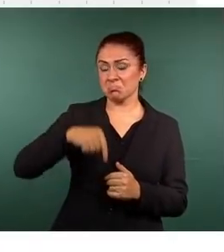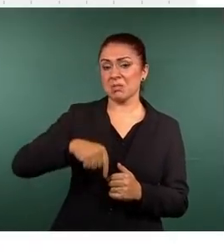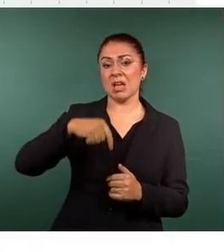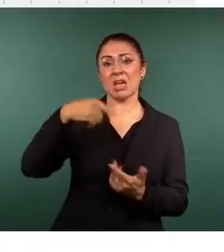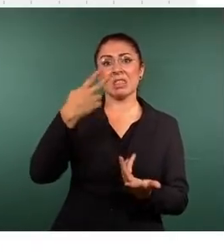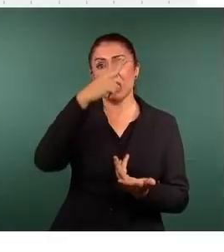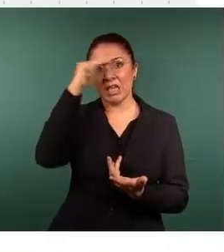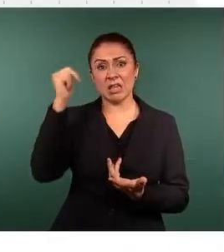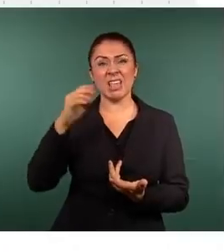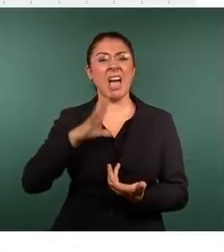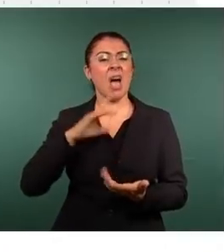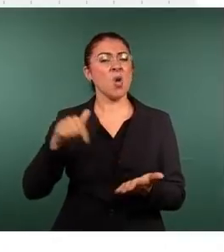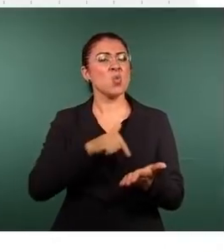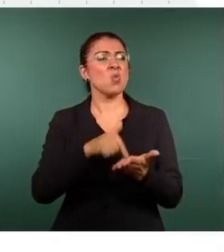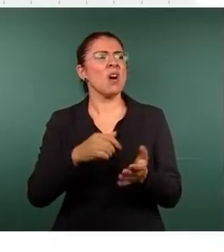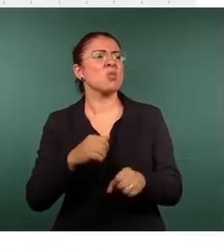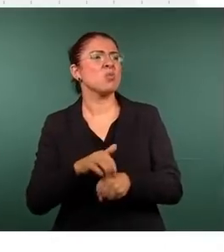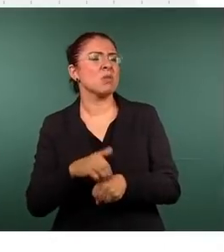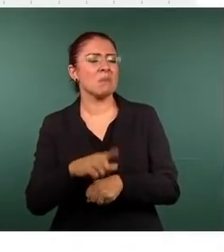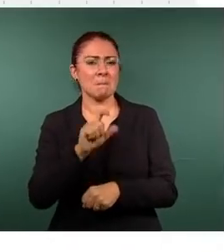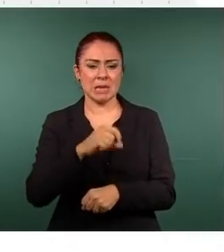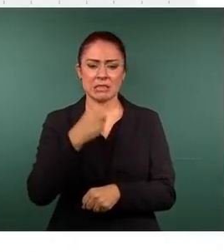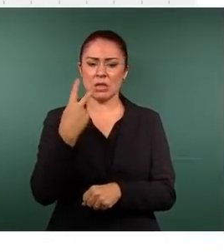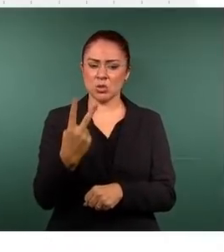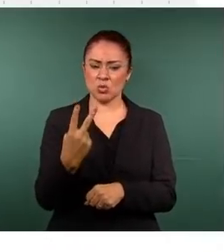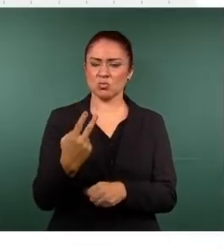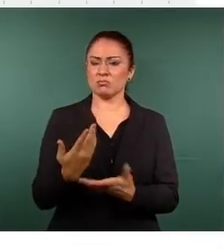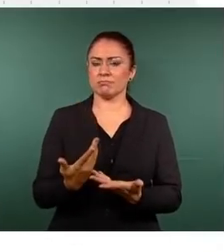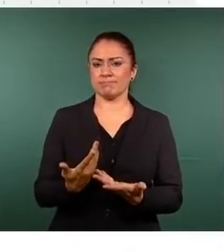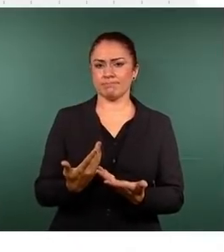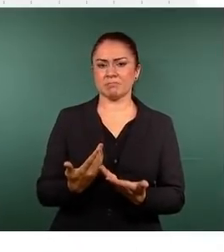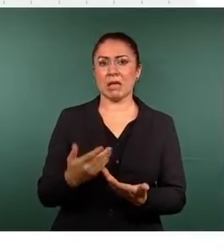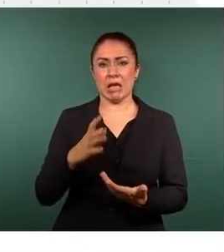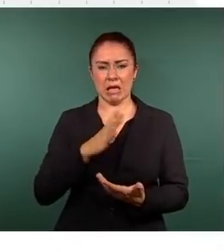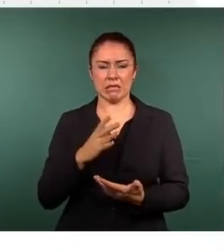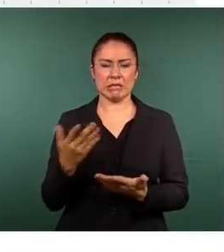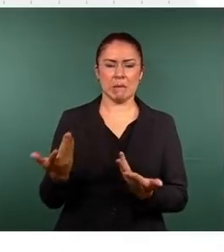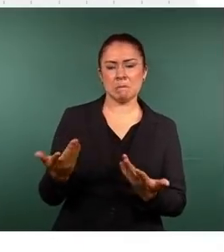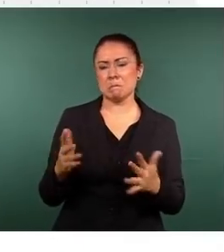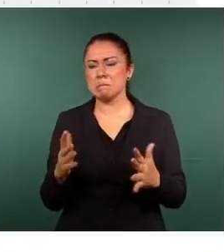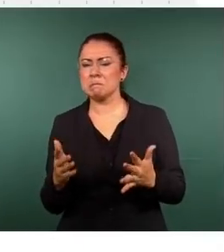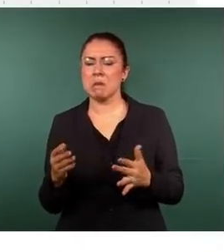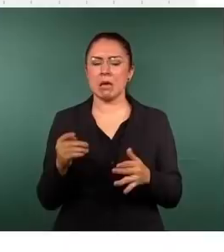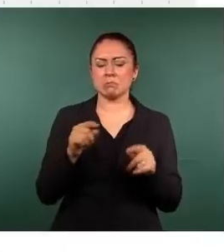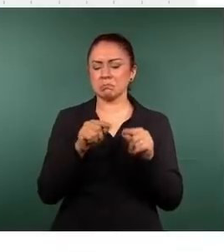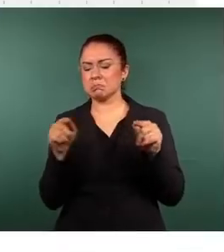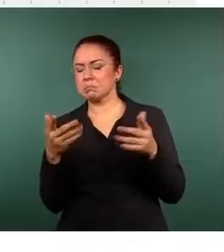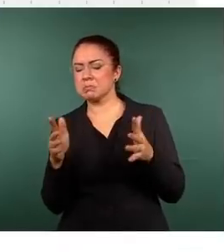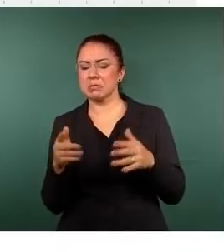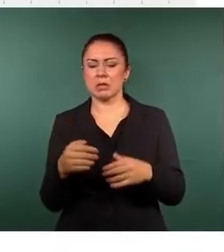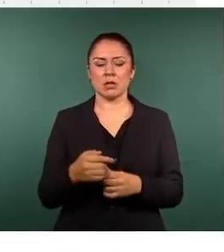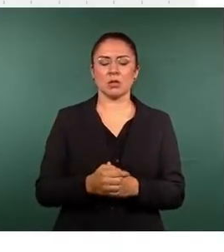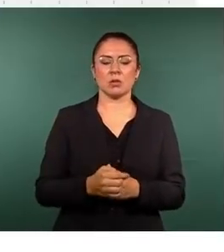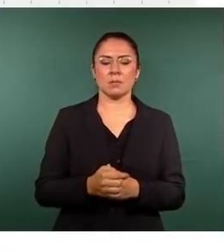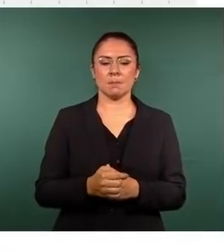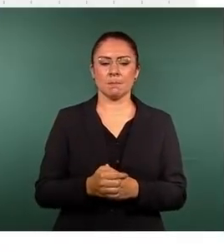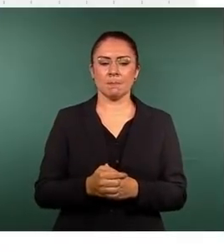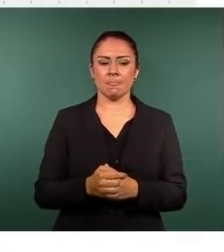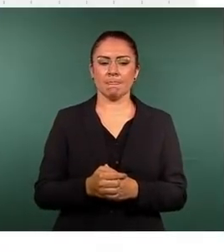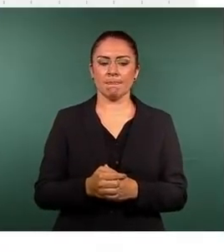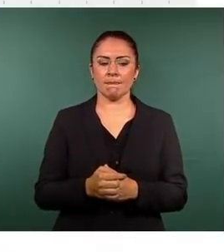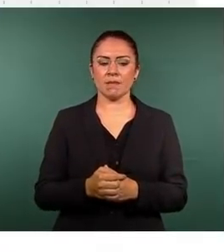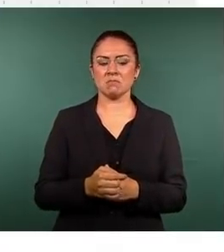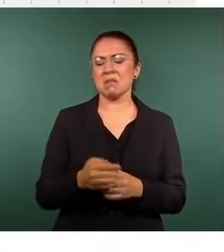22 lugar muy por debajo de la media tienen 19 puntos 64 eventos y la